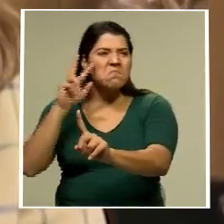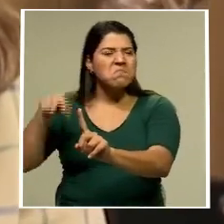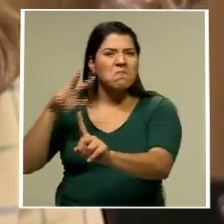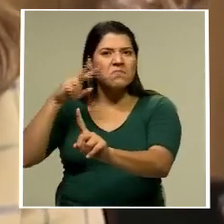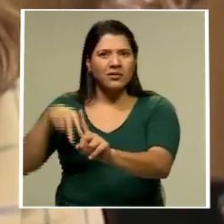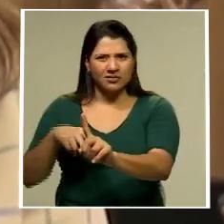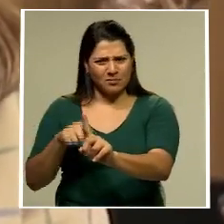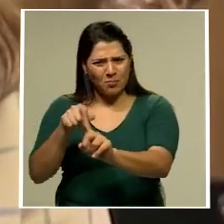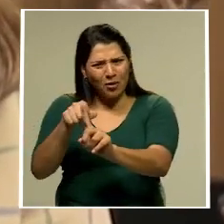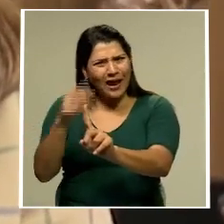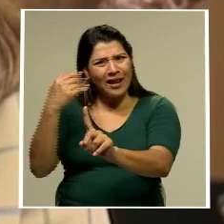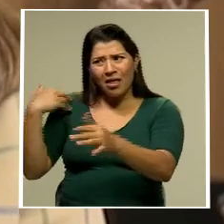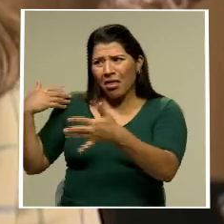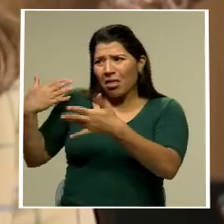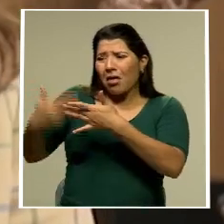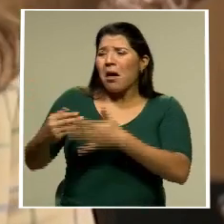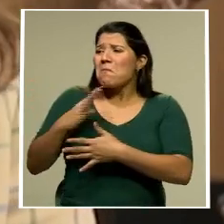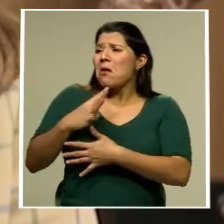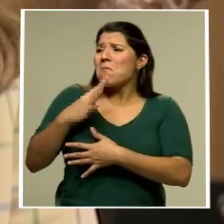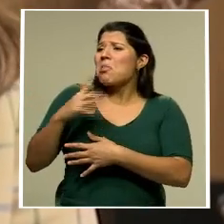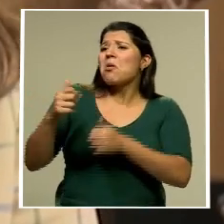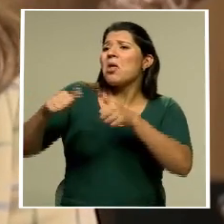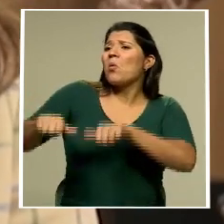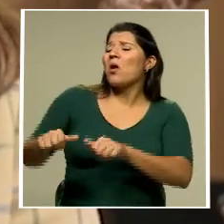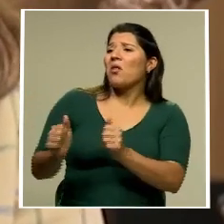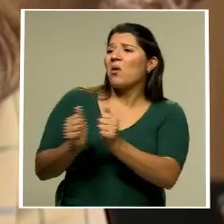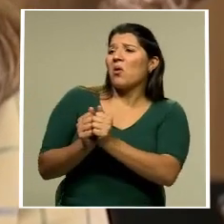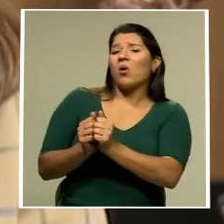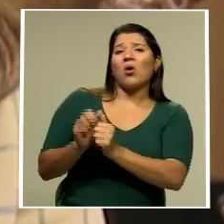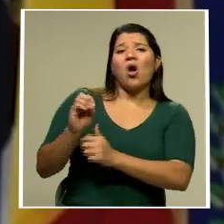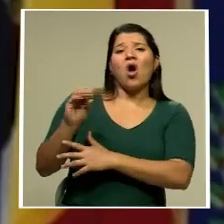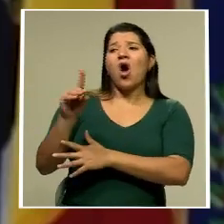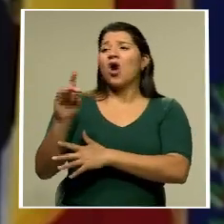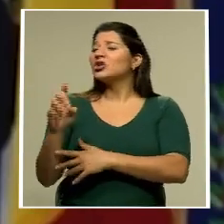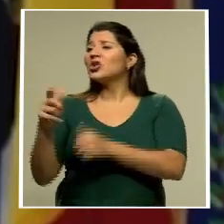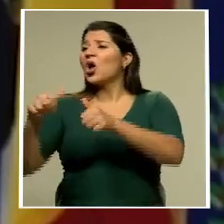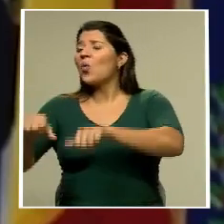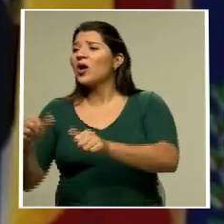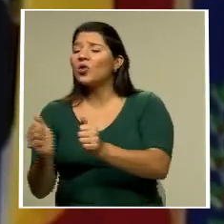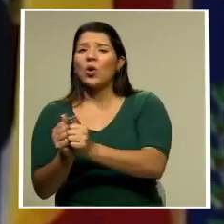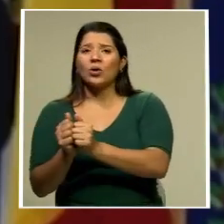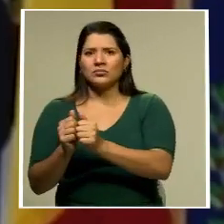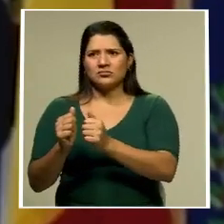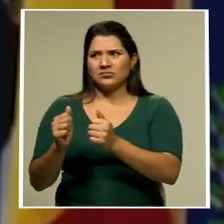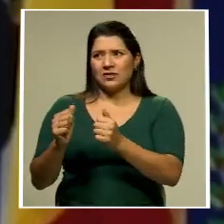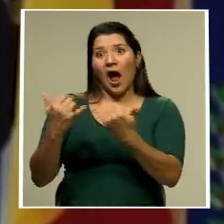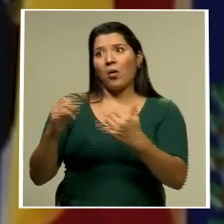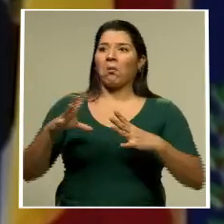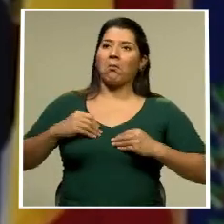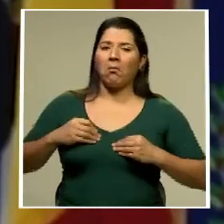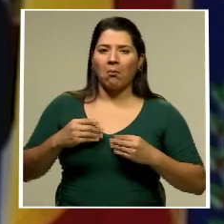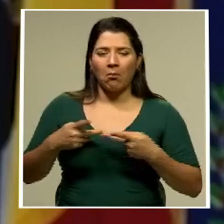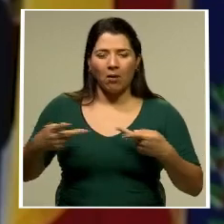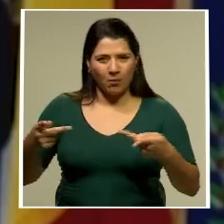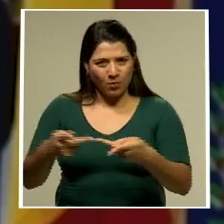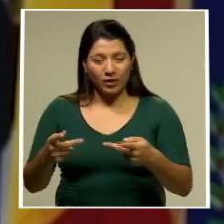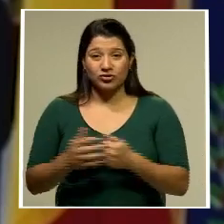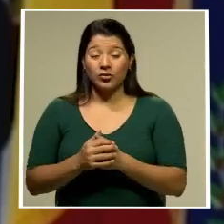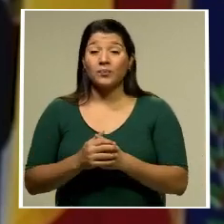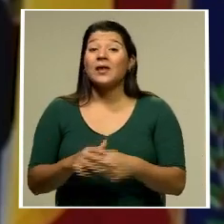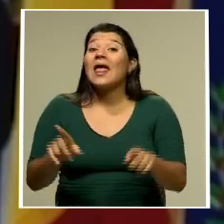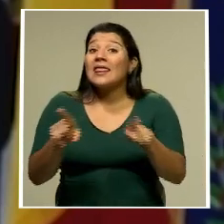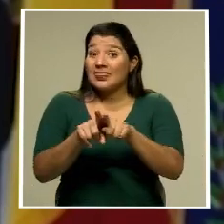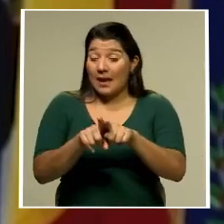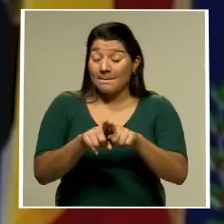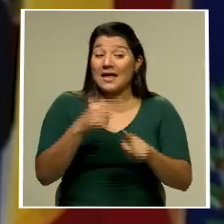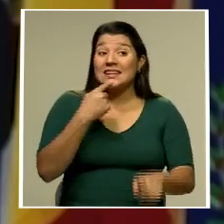pasado, que simple y sencillamente su designación no encaja por ningún lado. Además, Hernández fue sumamente crítica de que el